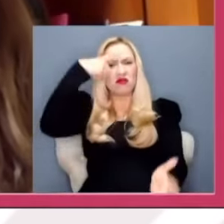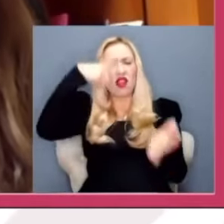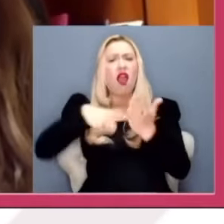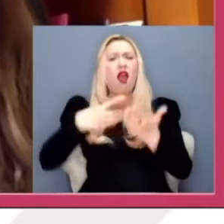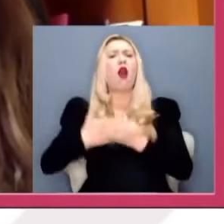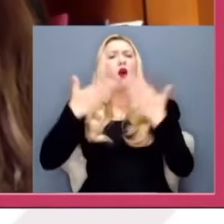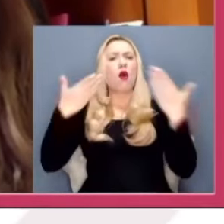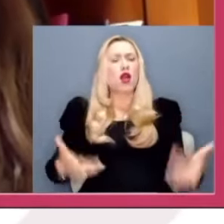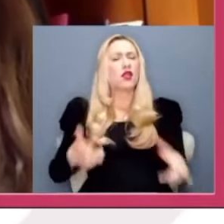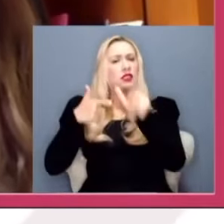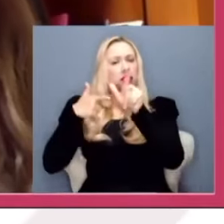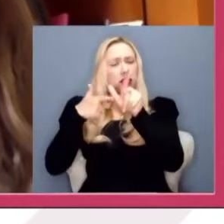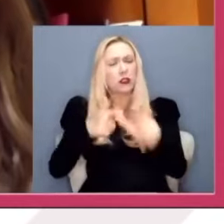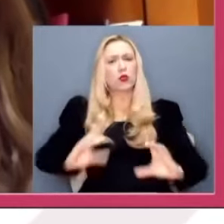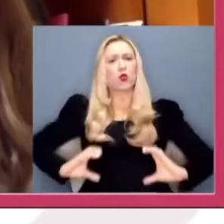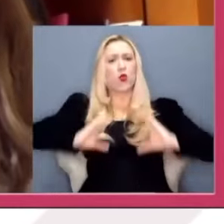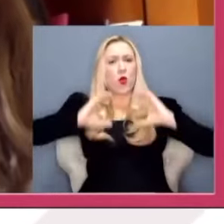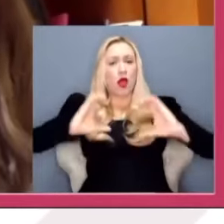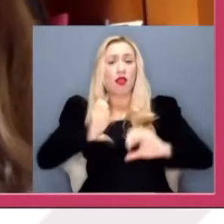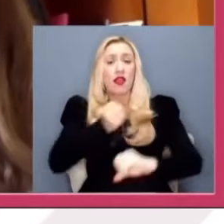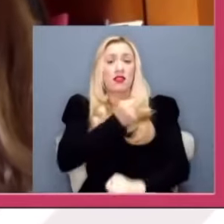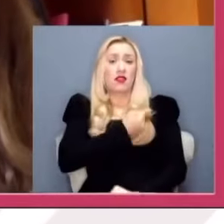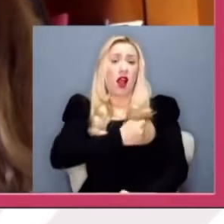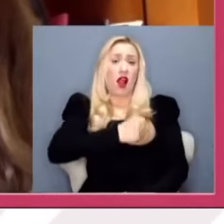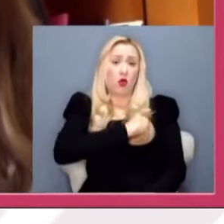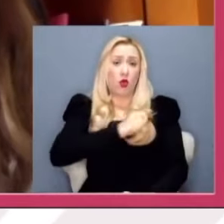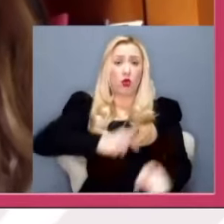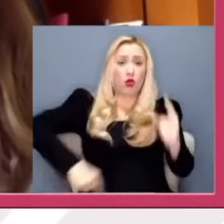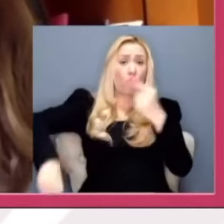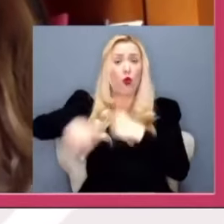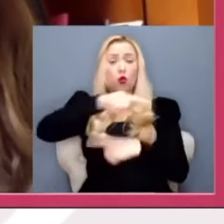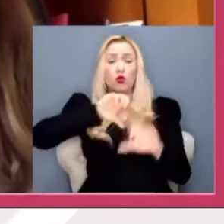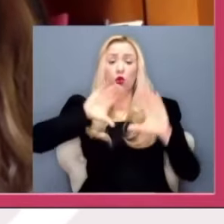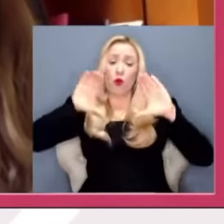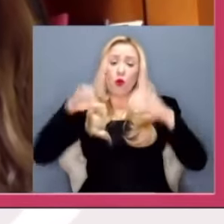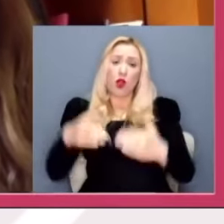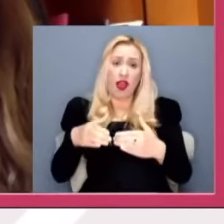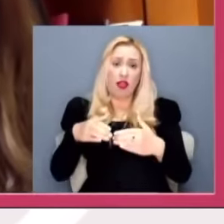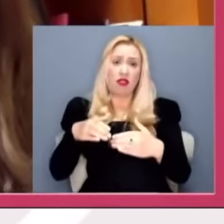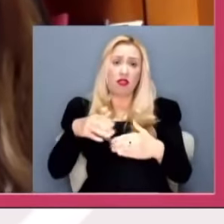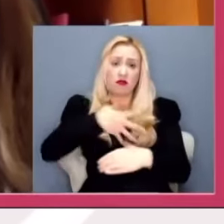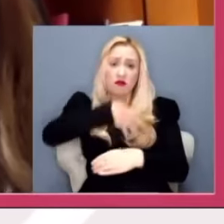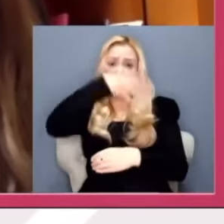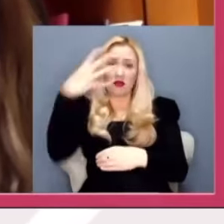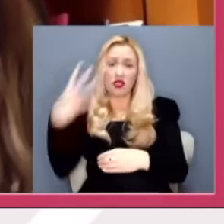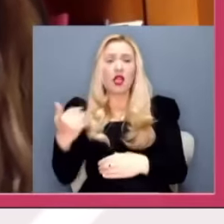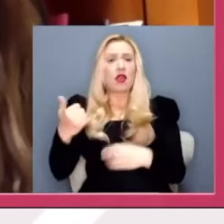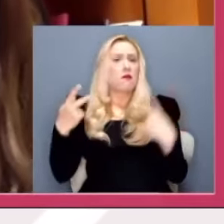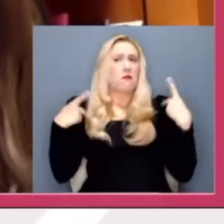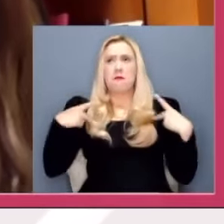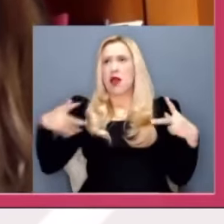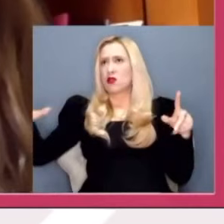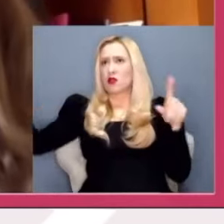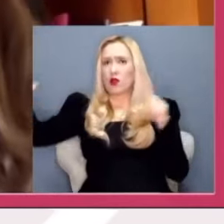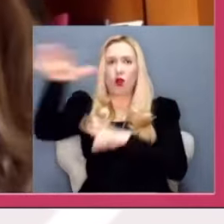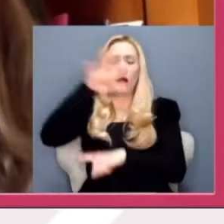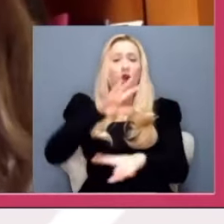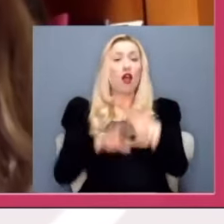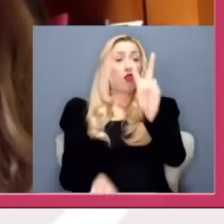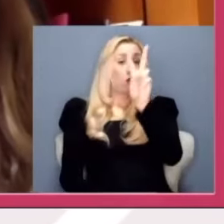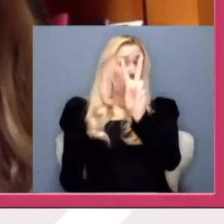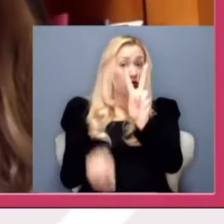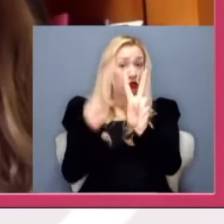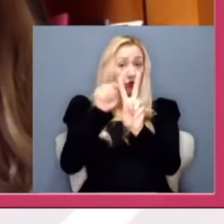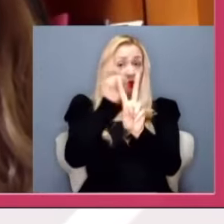es seguir cuidando la salud de nuestra comunidad y de la sociedad en general. Además, se subrayaron dos exigencias